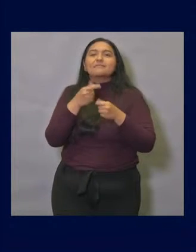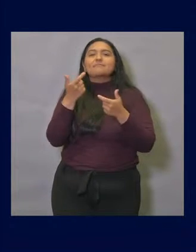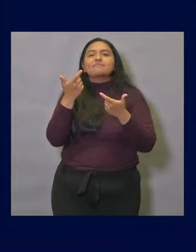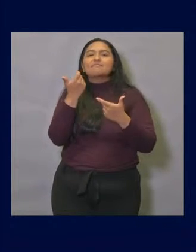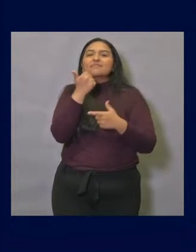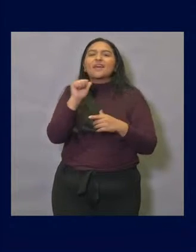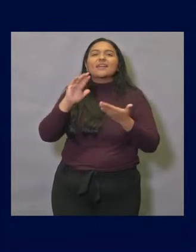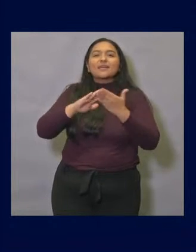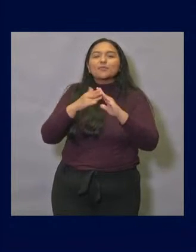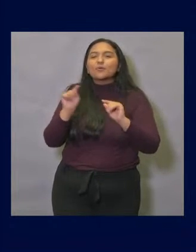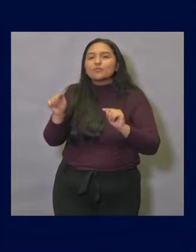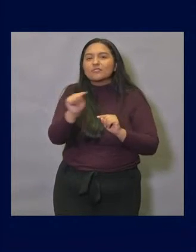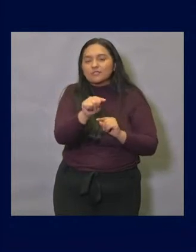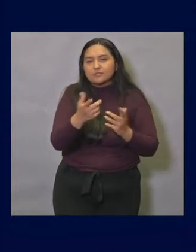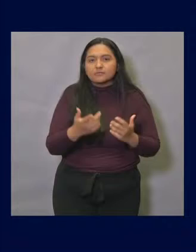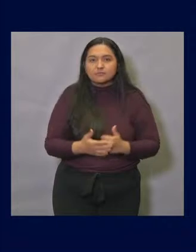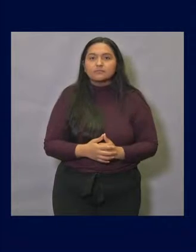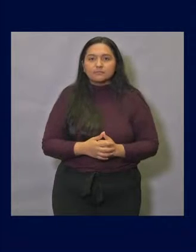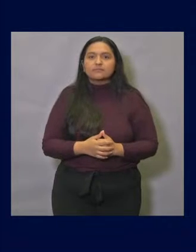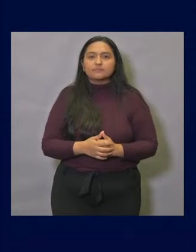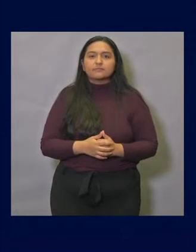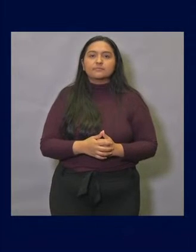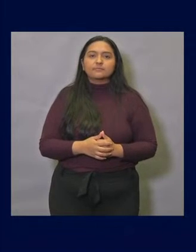pobreza. Next slide, please.